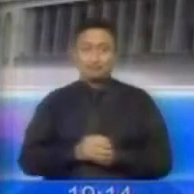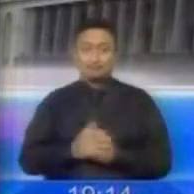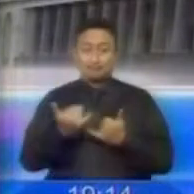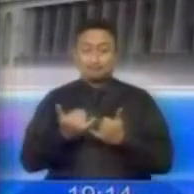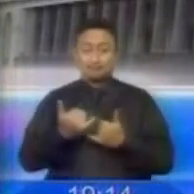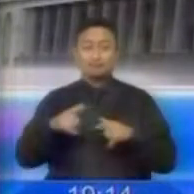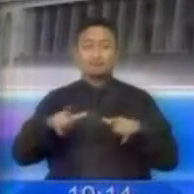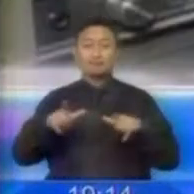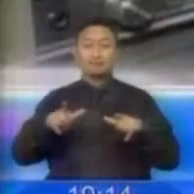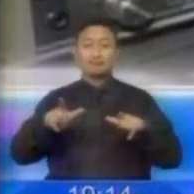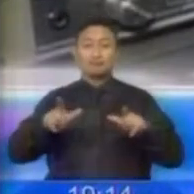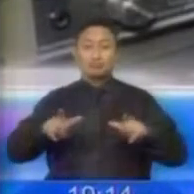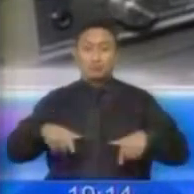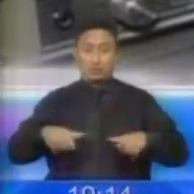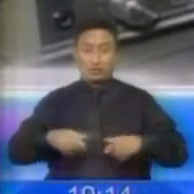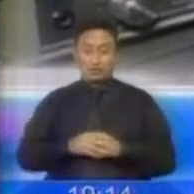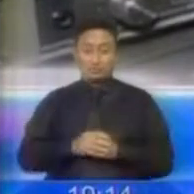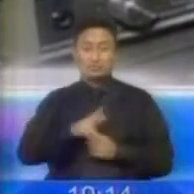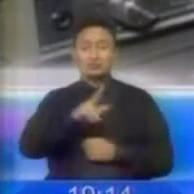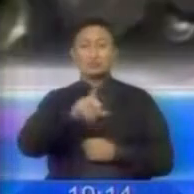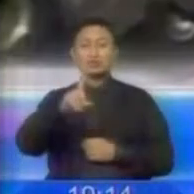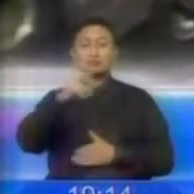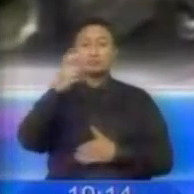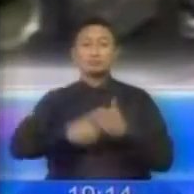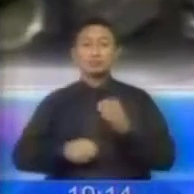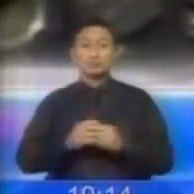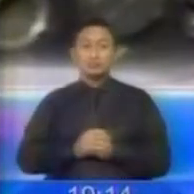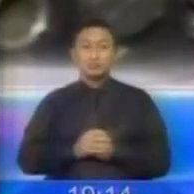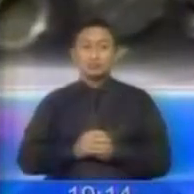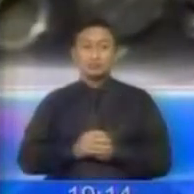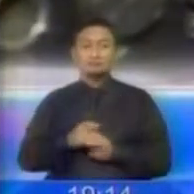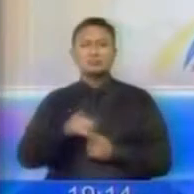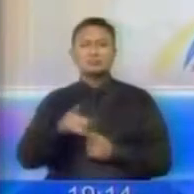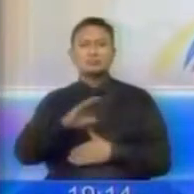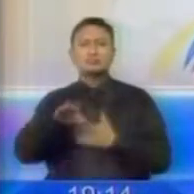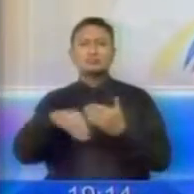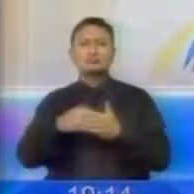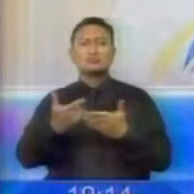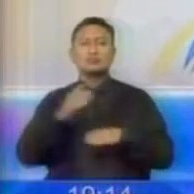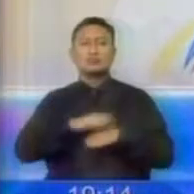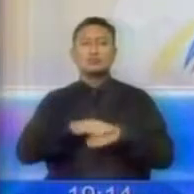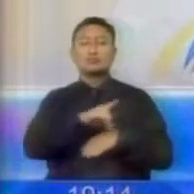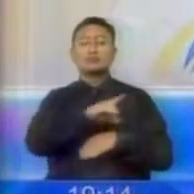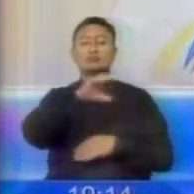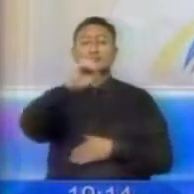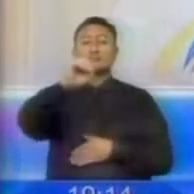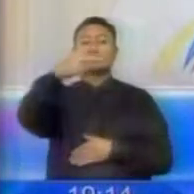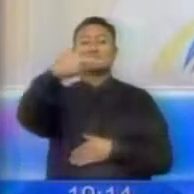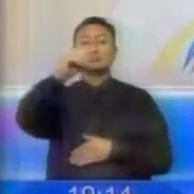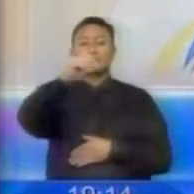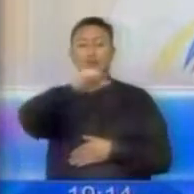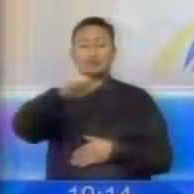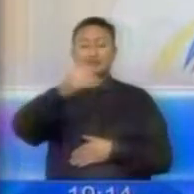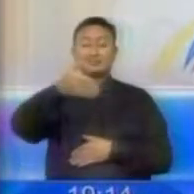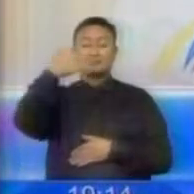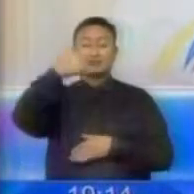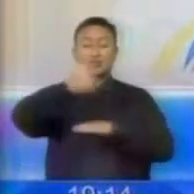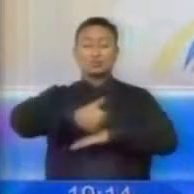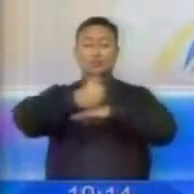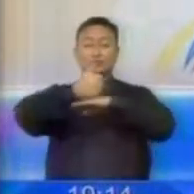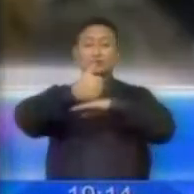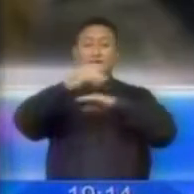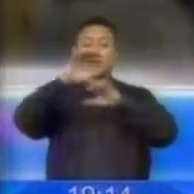de Lenín Moreno, se cuentan 31 sanciones. Todas estas se dieron mientras Carlos Ochoa era titular de la Secretaría de